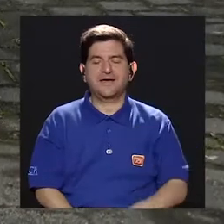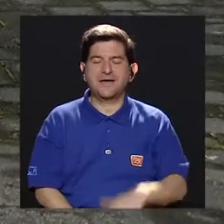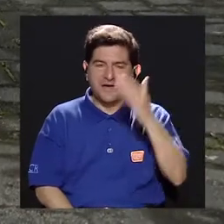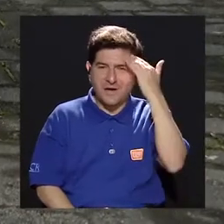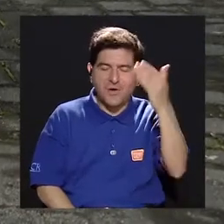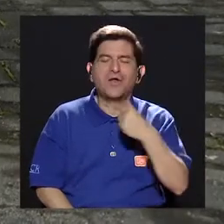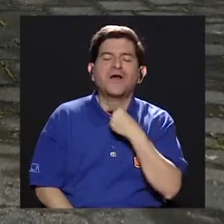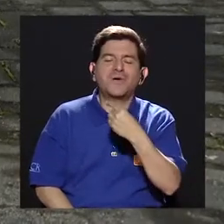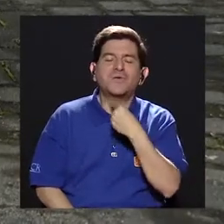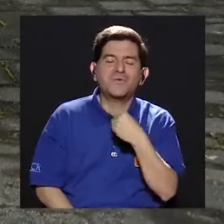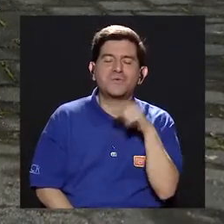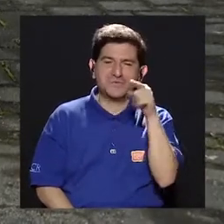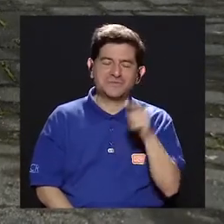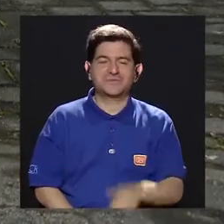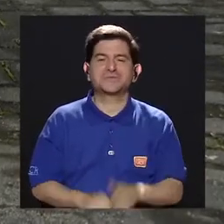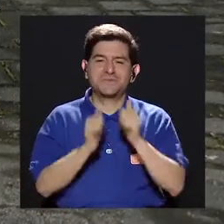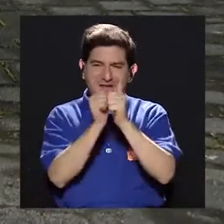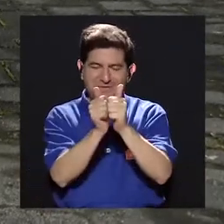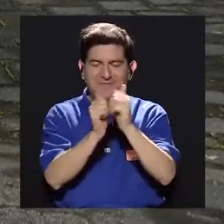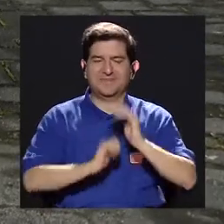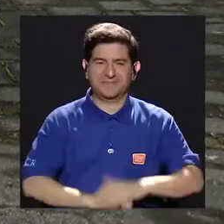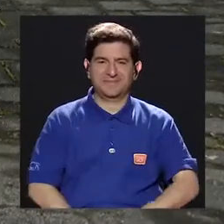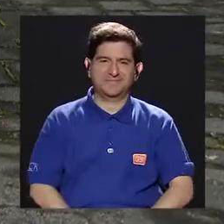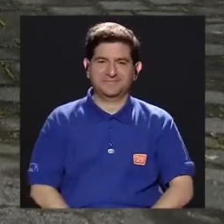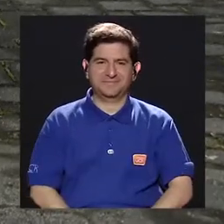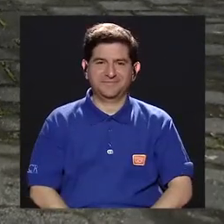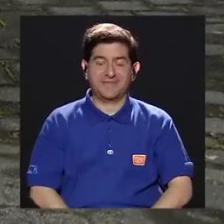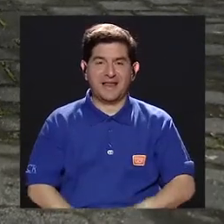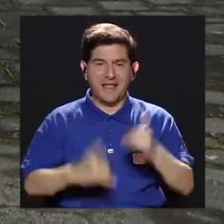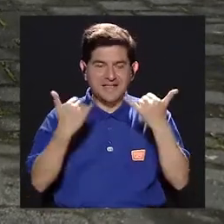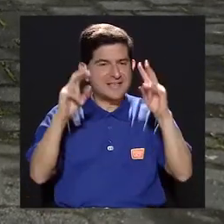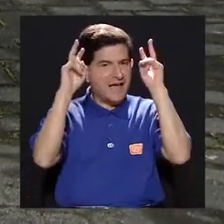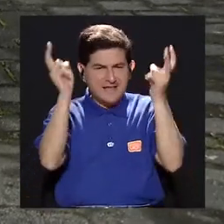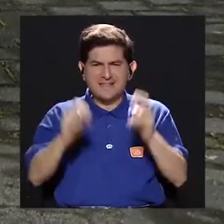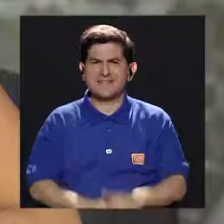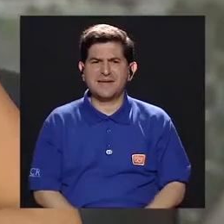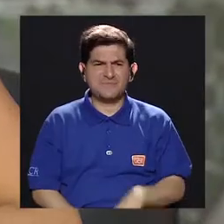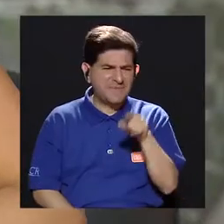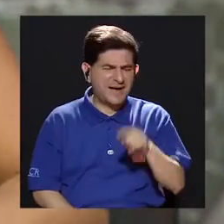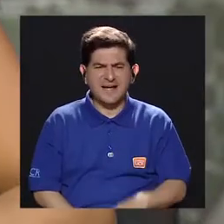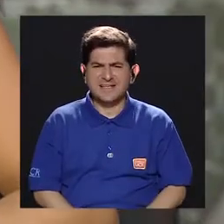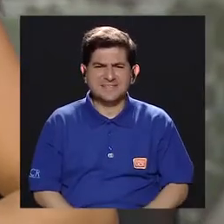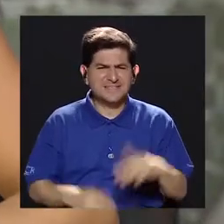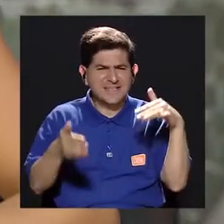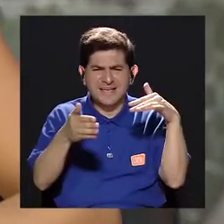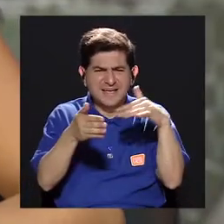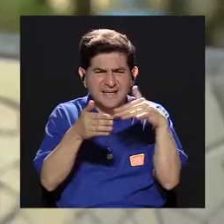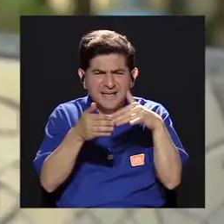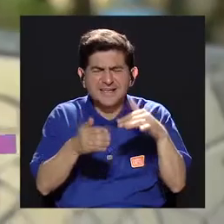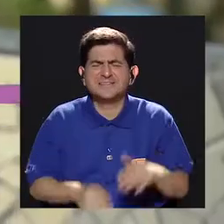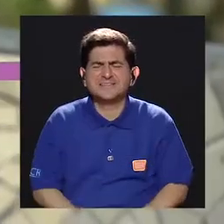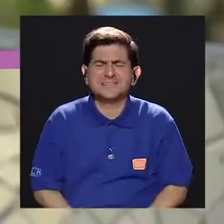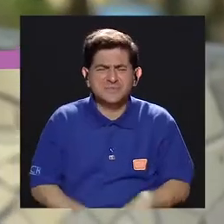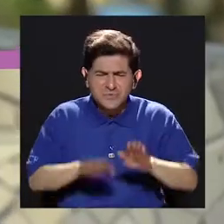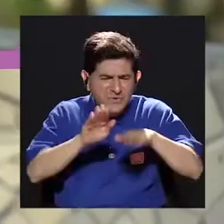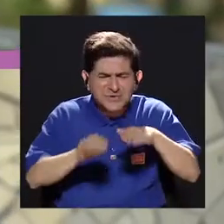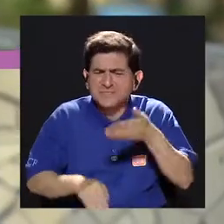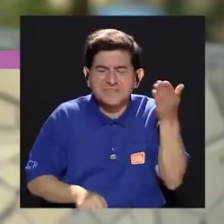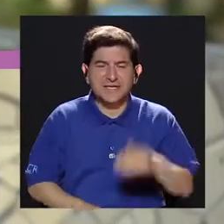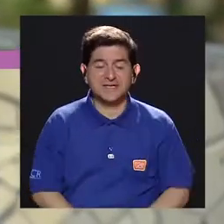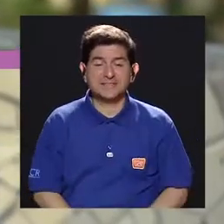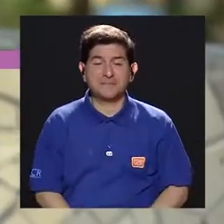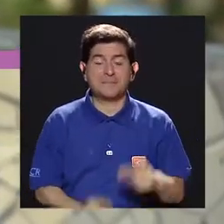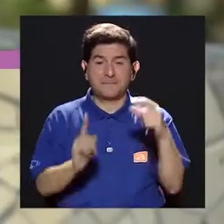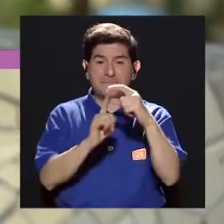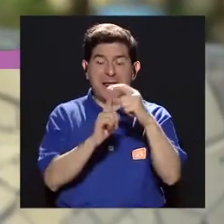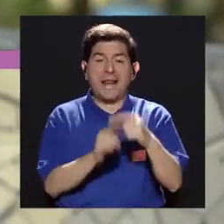¿qué tal? Un gusto estar con usted, Fabiola. Vamos a entrar en materia de una vez. ¿Qué es la podología, Vanessa? Muy bien, la podología